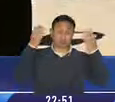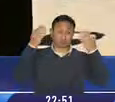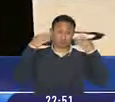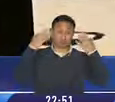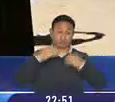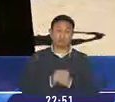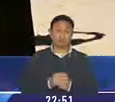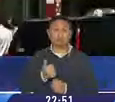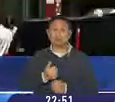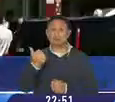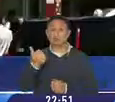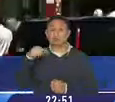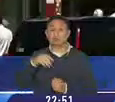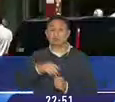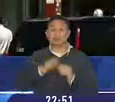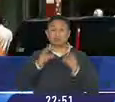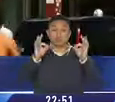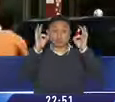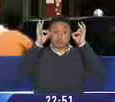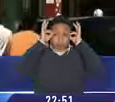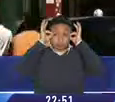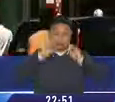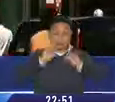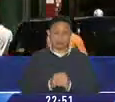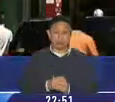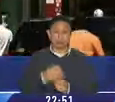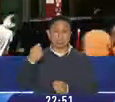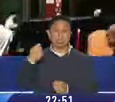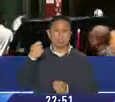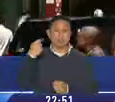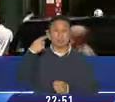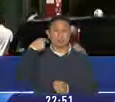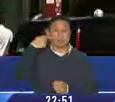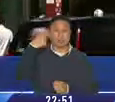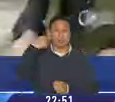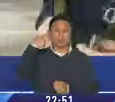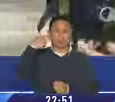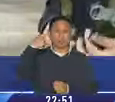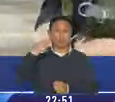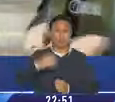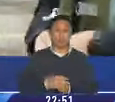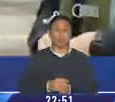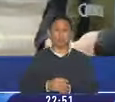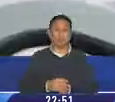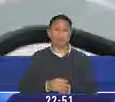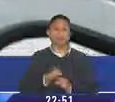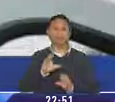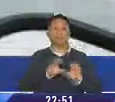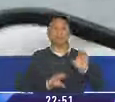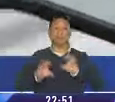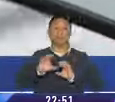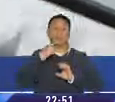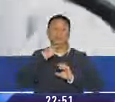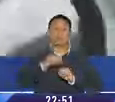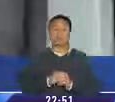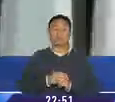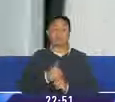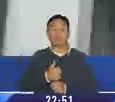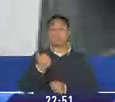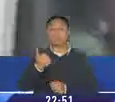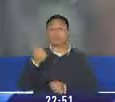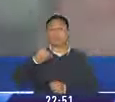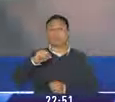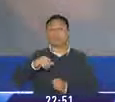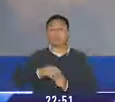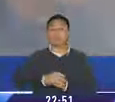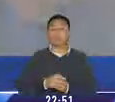es habitual el uso de gafas de sol y de ventiladores portátiles. Científicos pronostican que Kanun también llegará a China